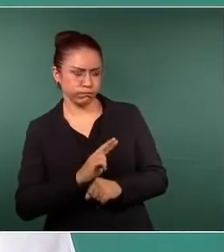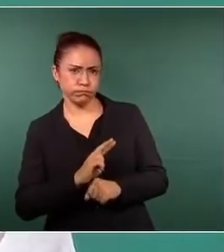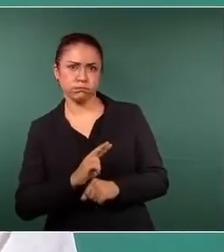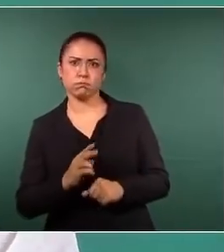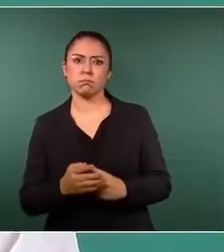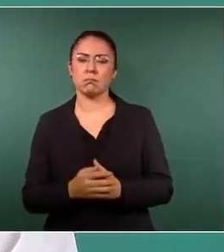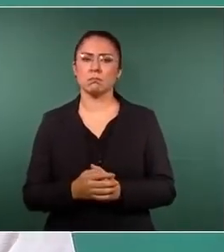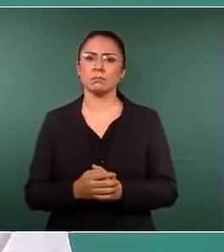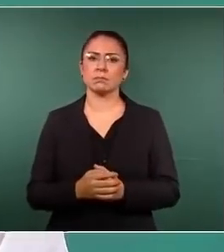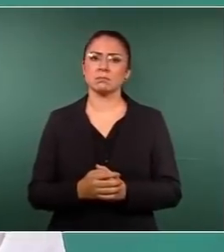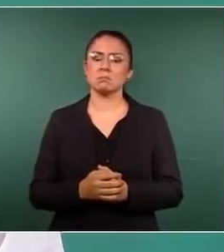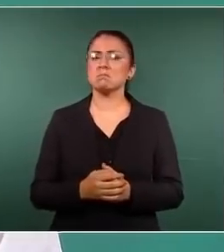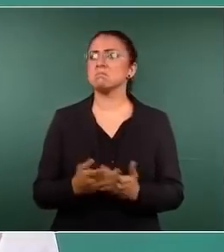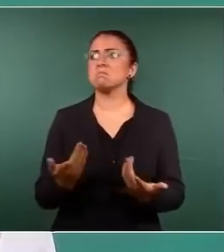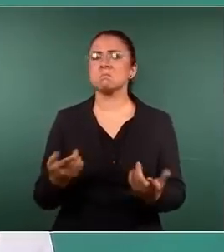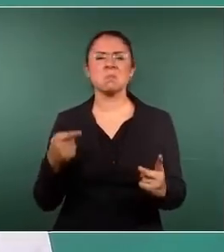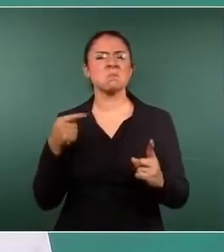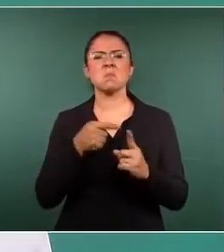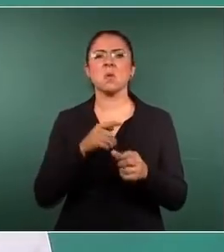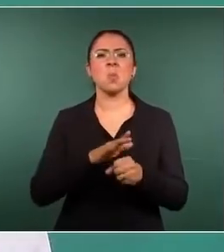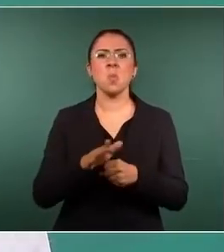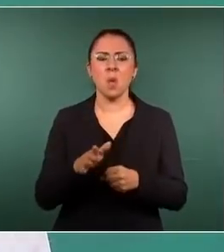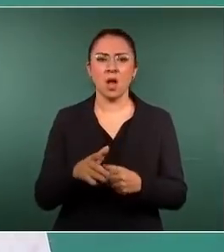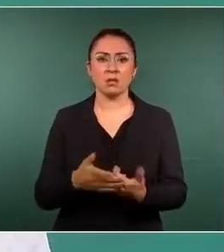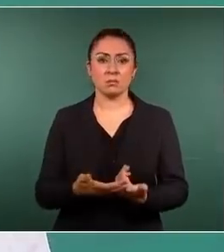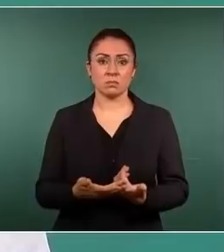que la autoridad